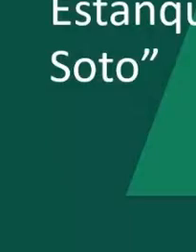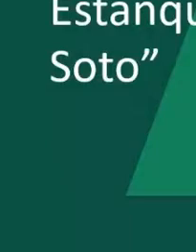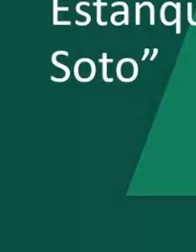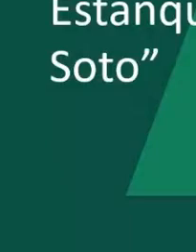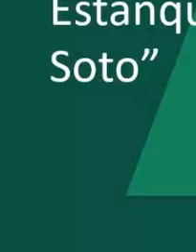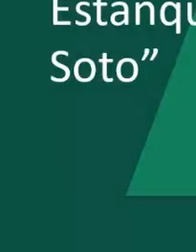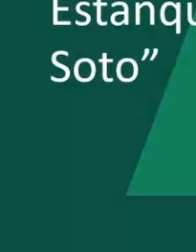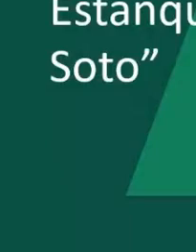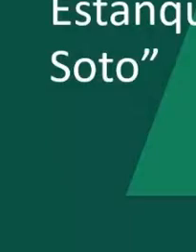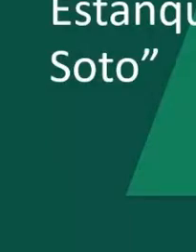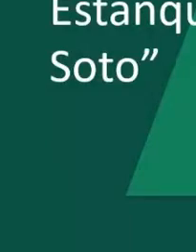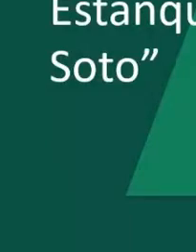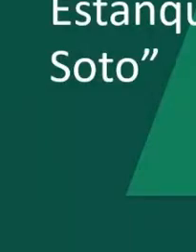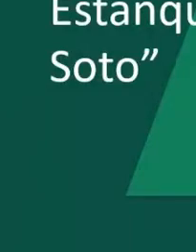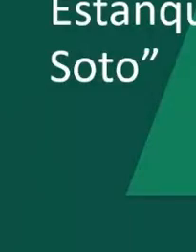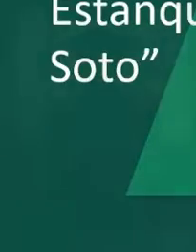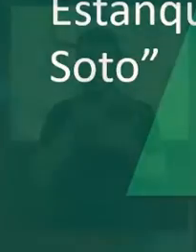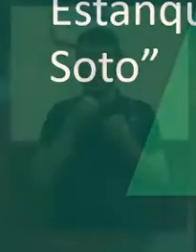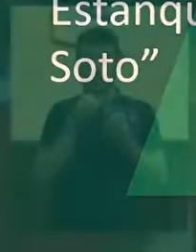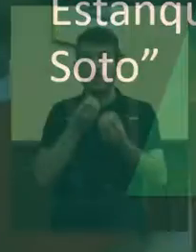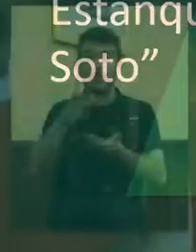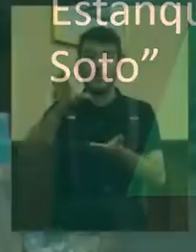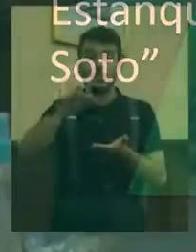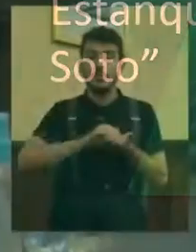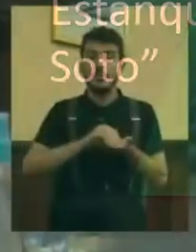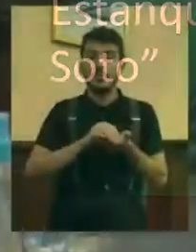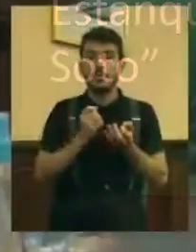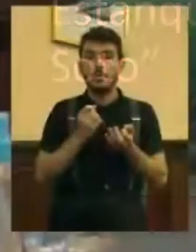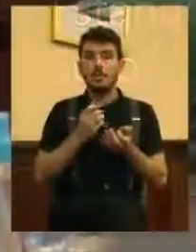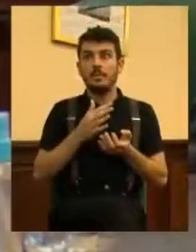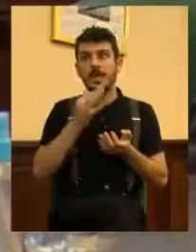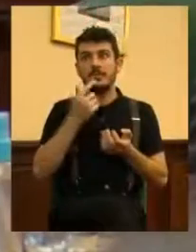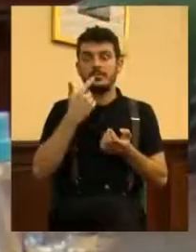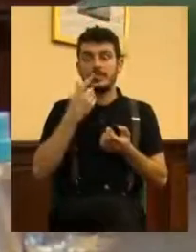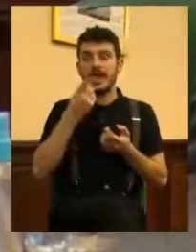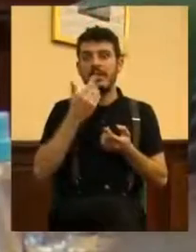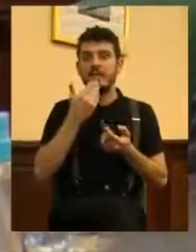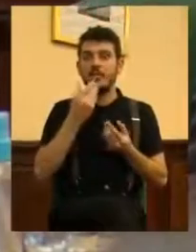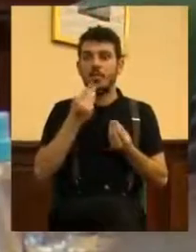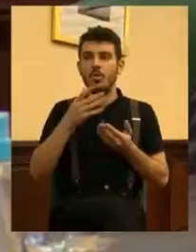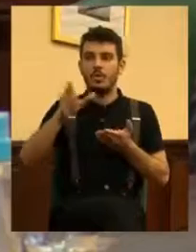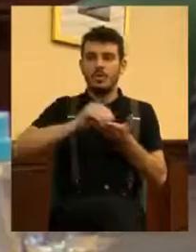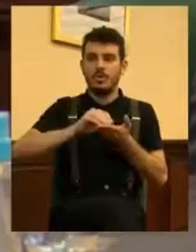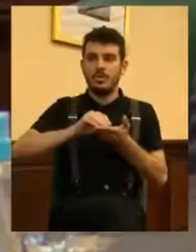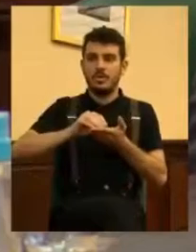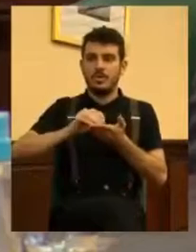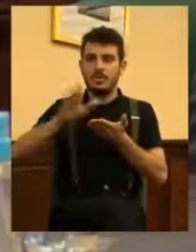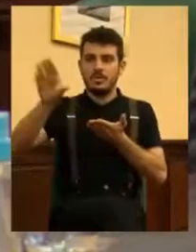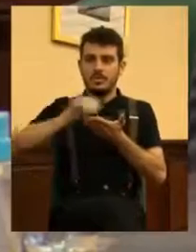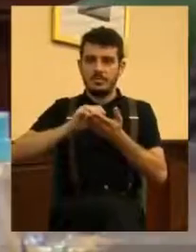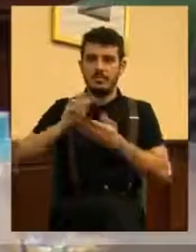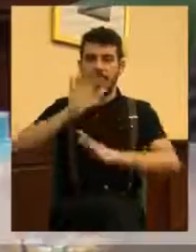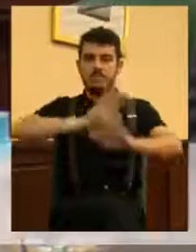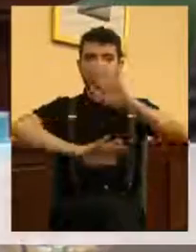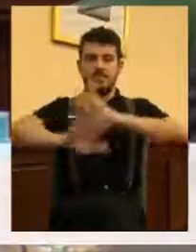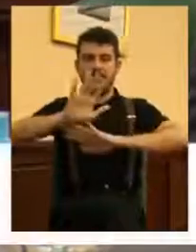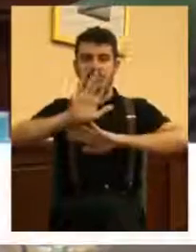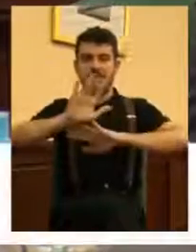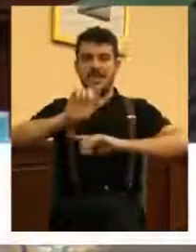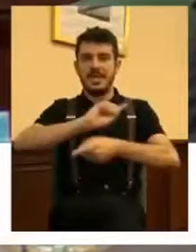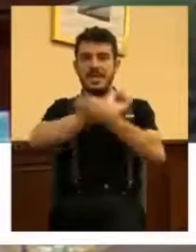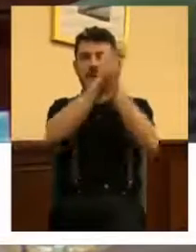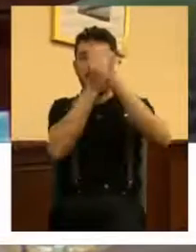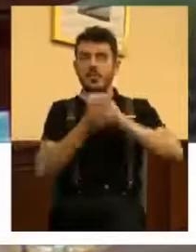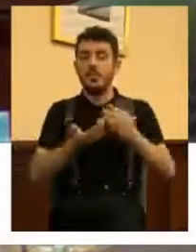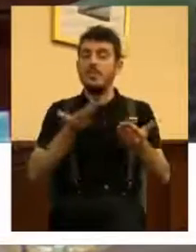Agradezco que me recoja el guante, pero más que recoger un guante, lo que ha hecho usted es un traje. O sea, ha cogido una propuesta de un embarcadero y lo ha